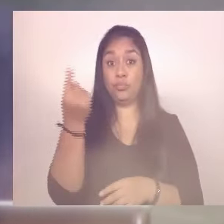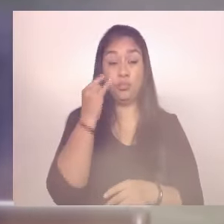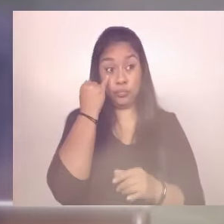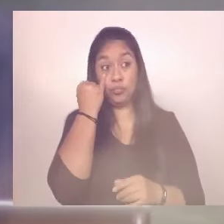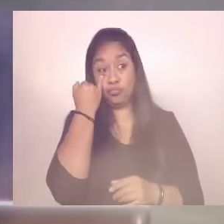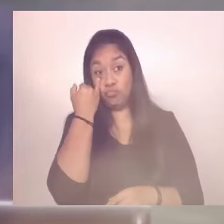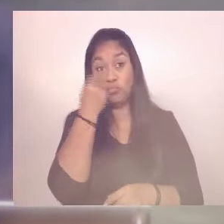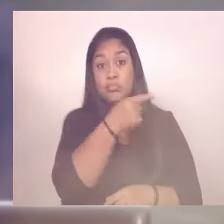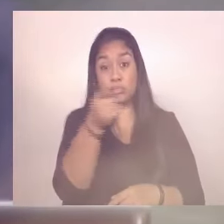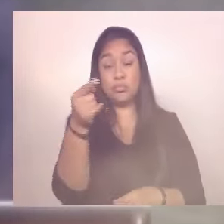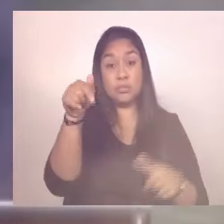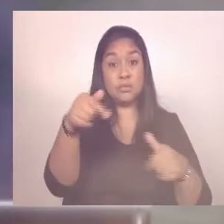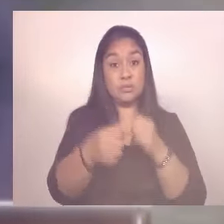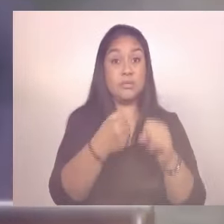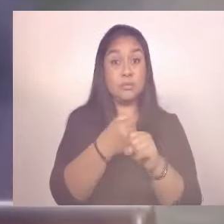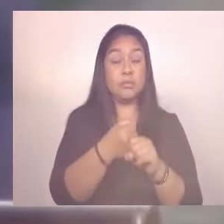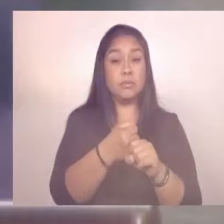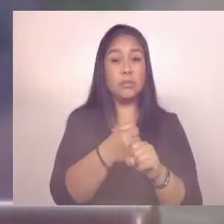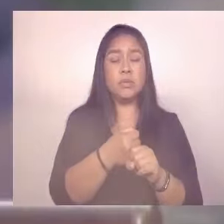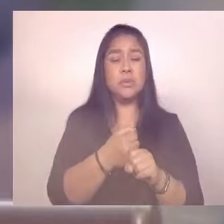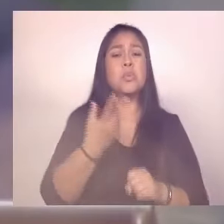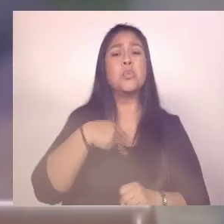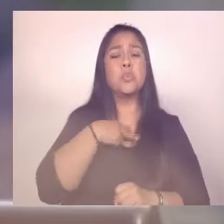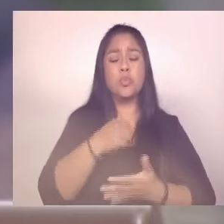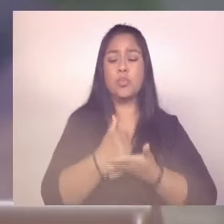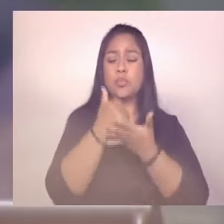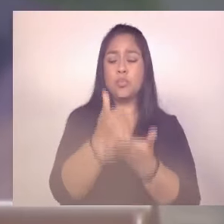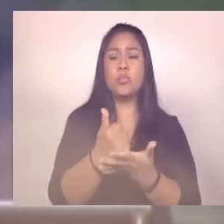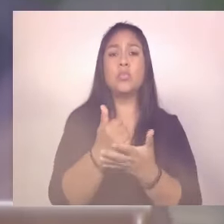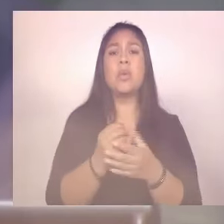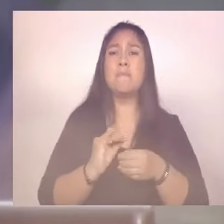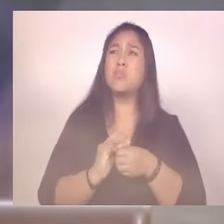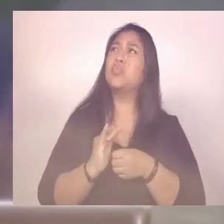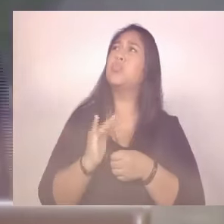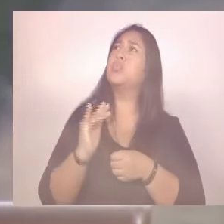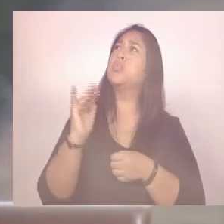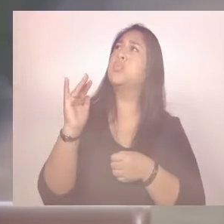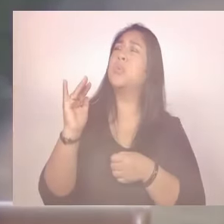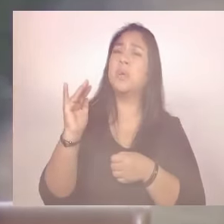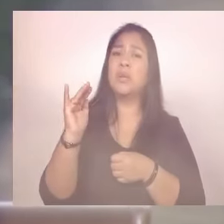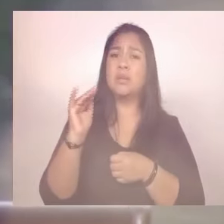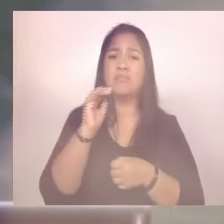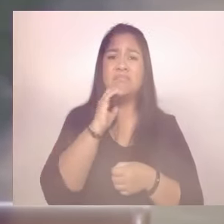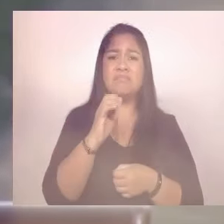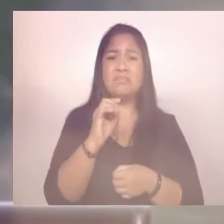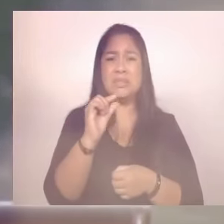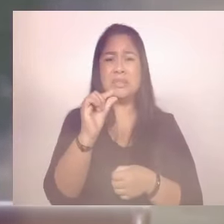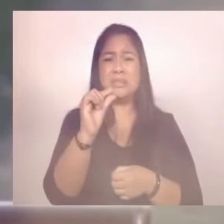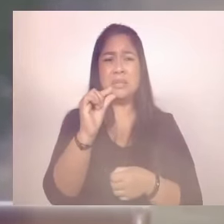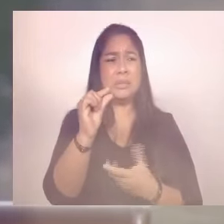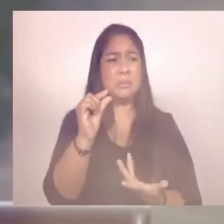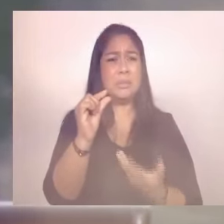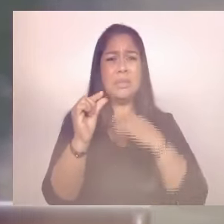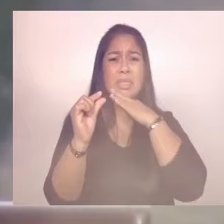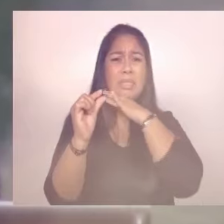todos testigos este año. Nuestra contribución a la emisión de gases de efecto invernadero es